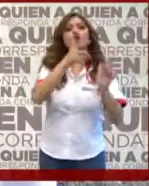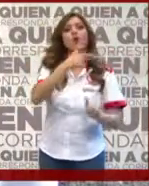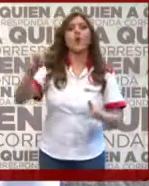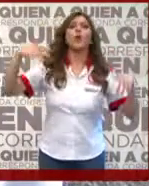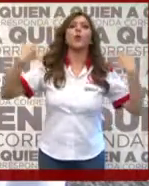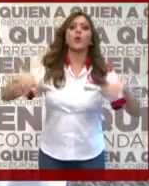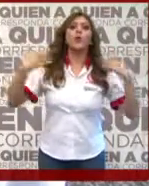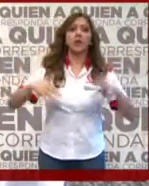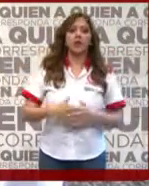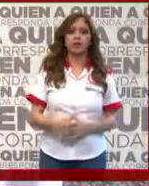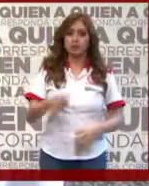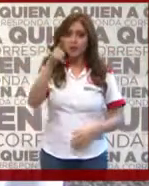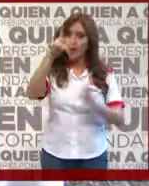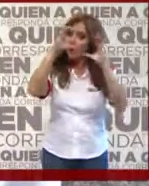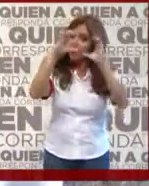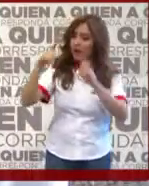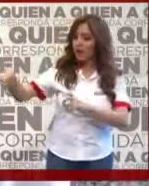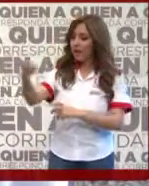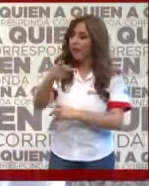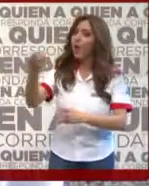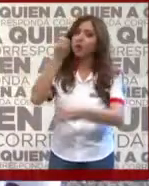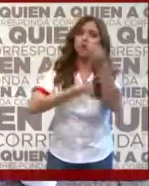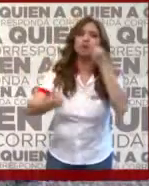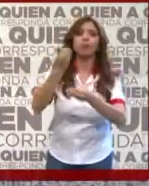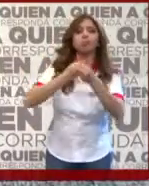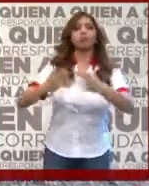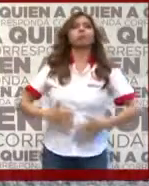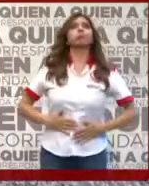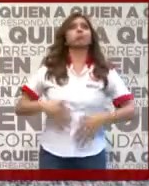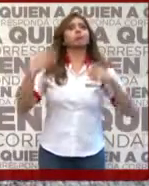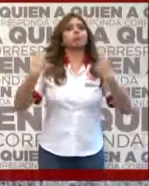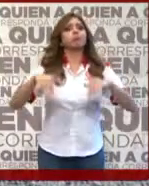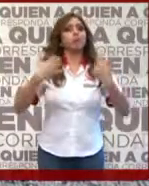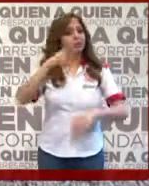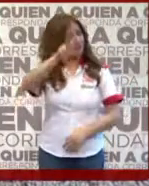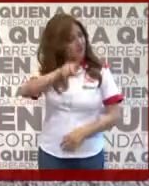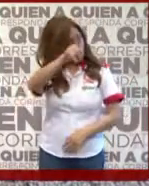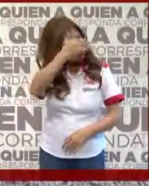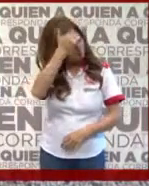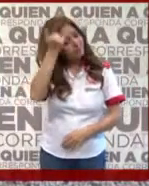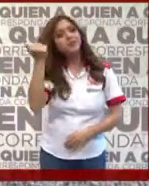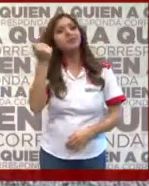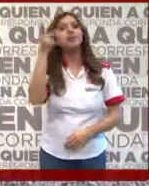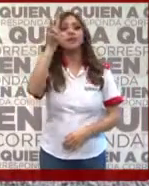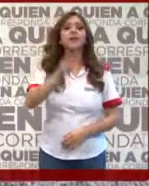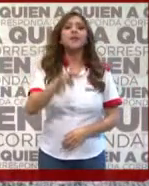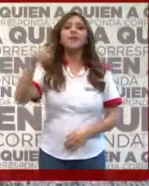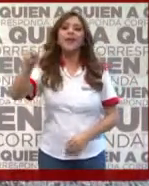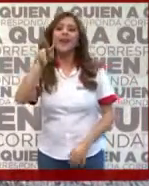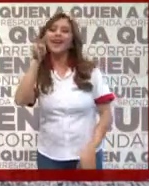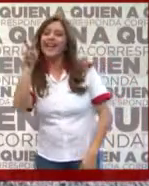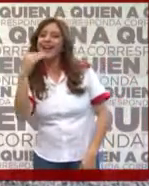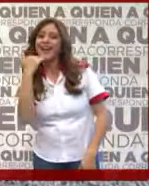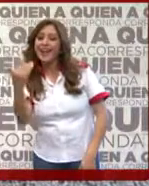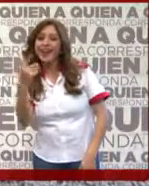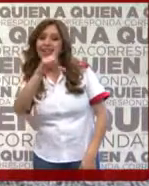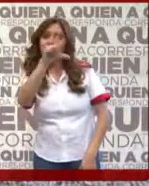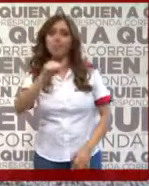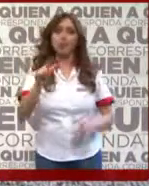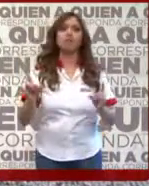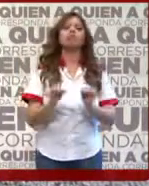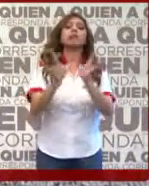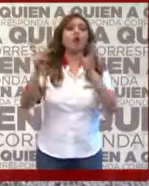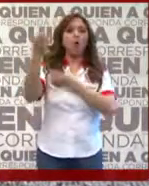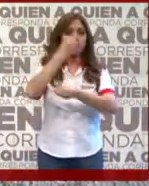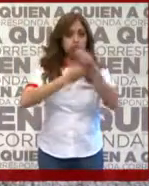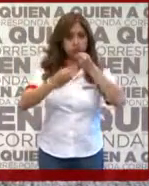No sabes cómo comen. Sale más que no tienes idea. Así de guapitas como las ven, no saben cómo comen. Perdería